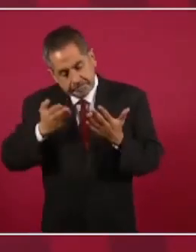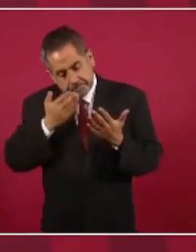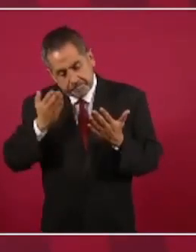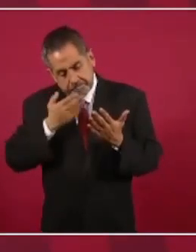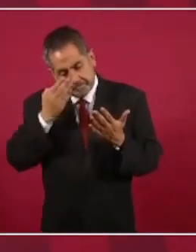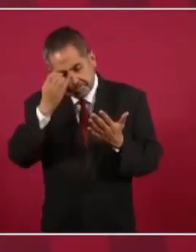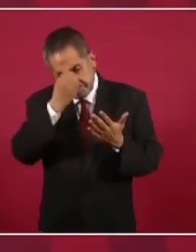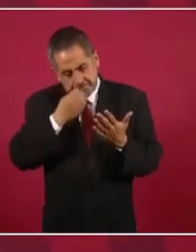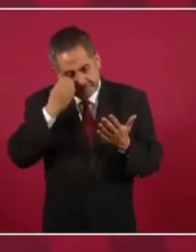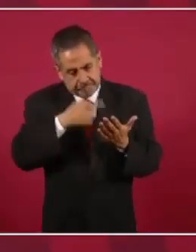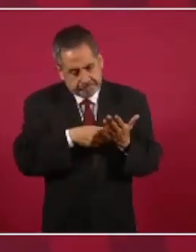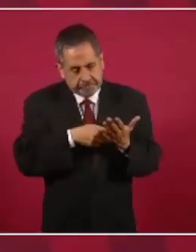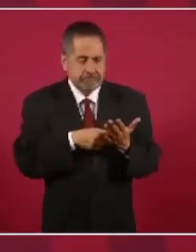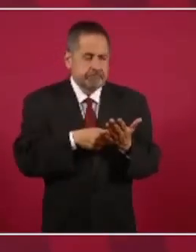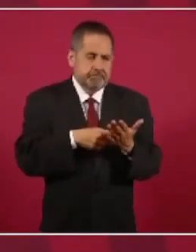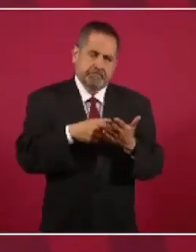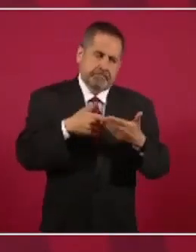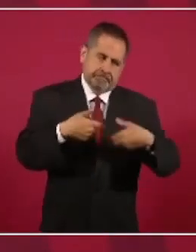de sus casos.